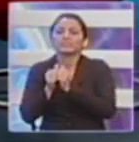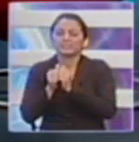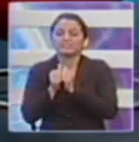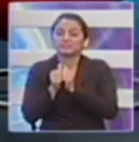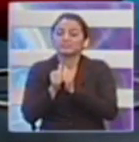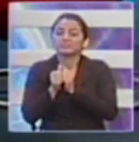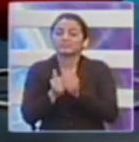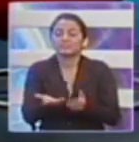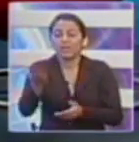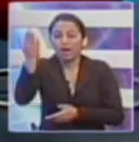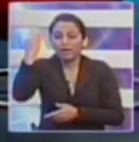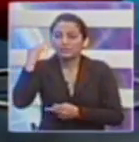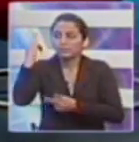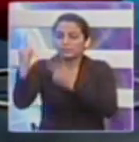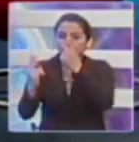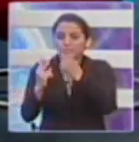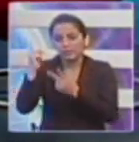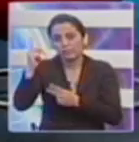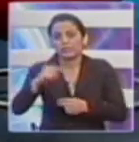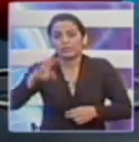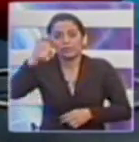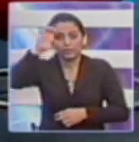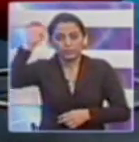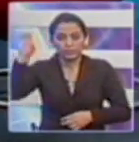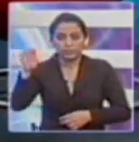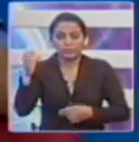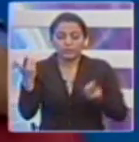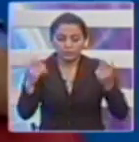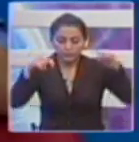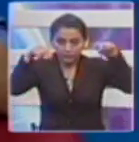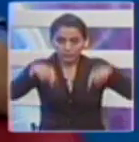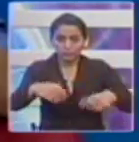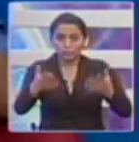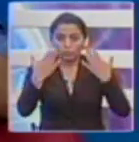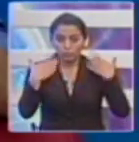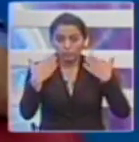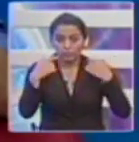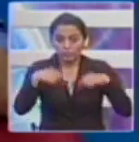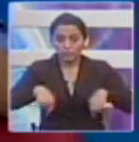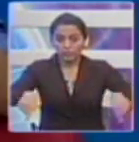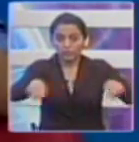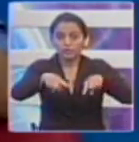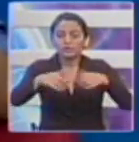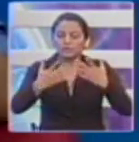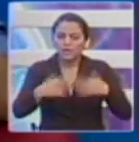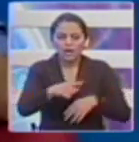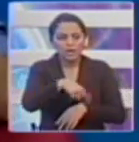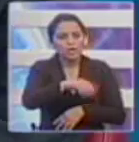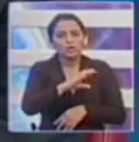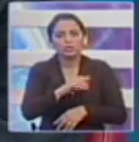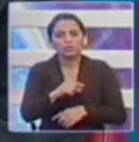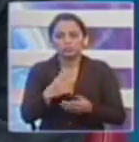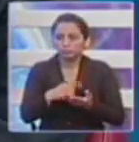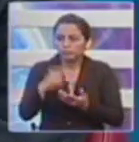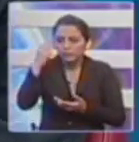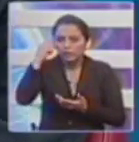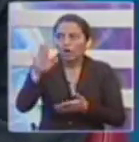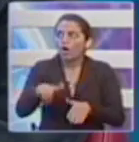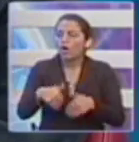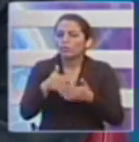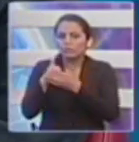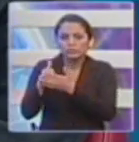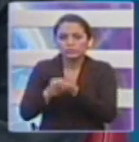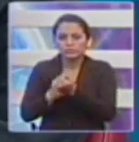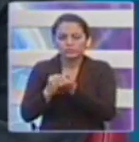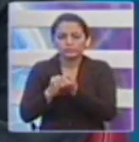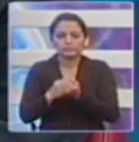visitemos sus instalaciones aquí en Guayaquil, ya los migrantes habíamos sido considerados en su régimen interno. ¿Eso significa para ustedes